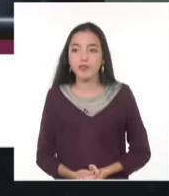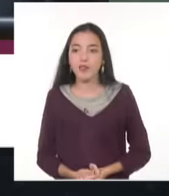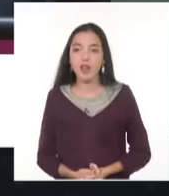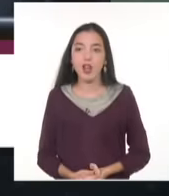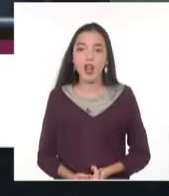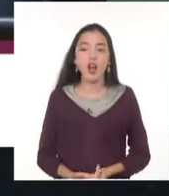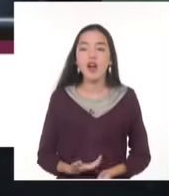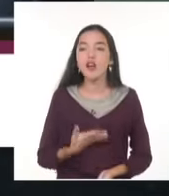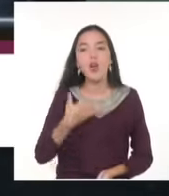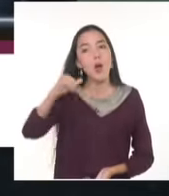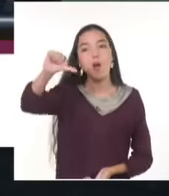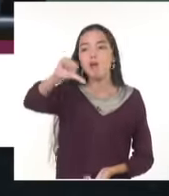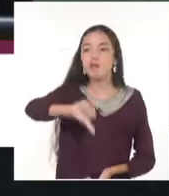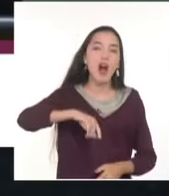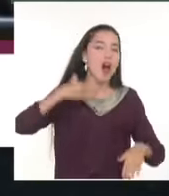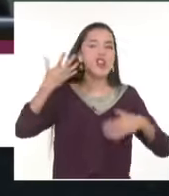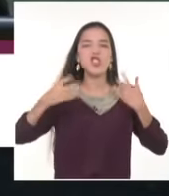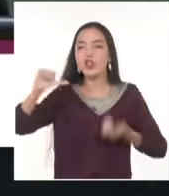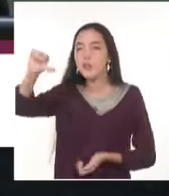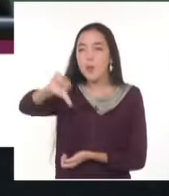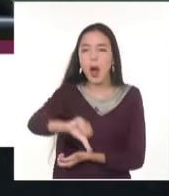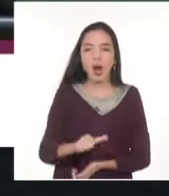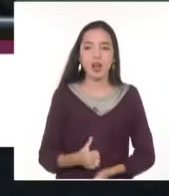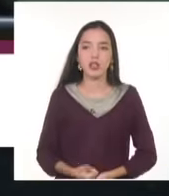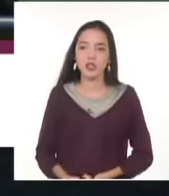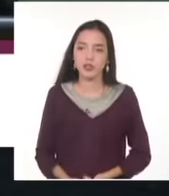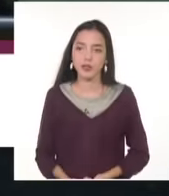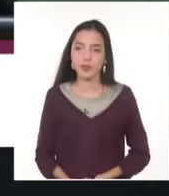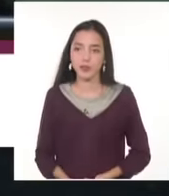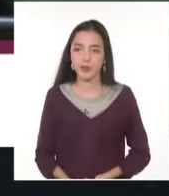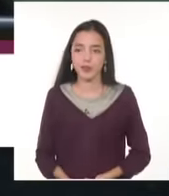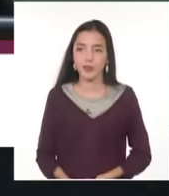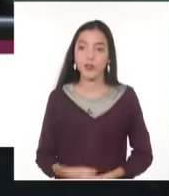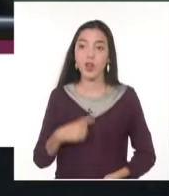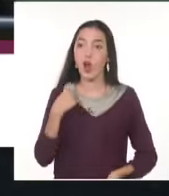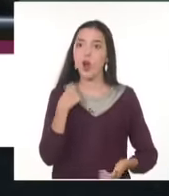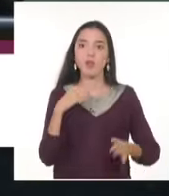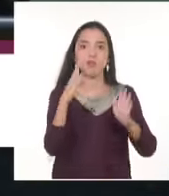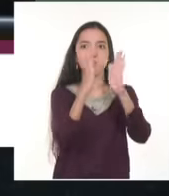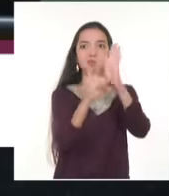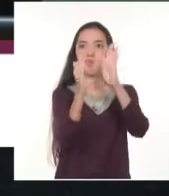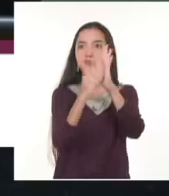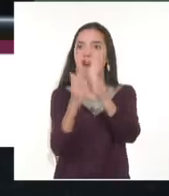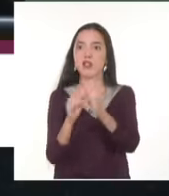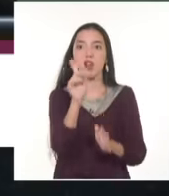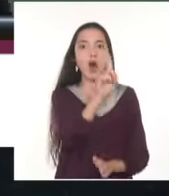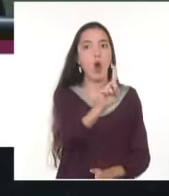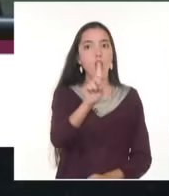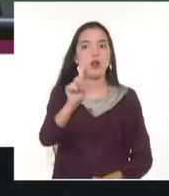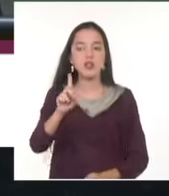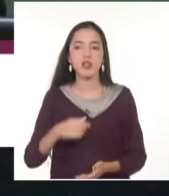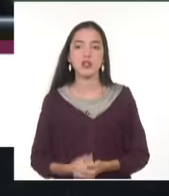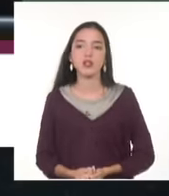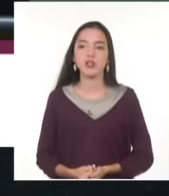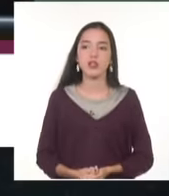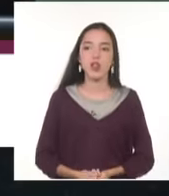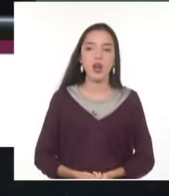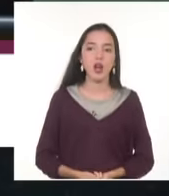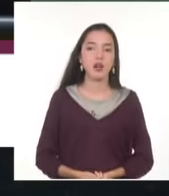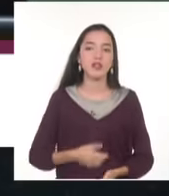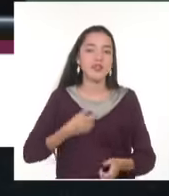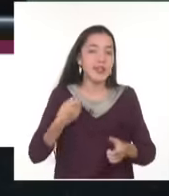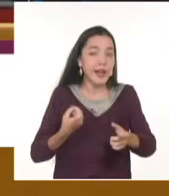apartheid. En los últimos 11 meses, el ejército israelí ha asesinado a más